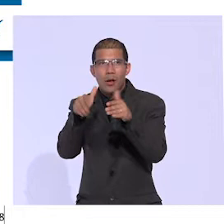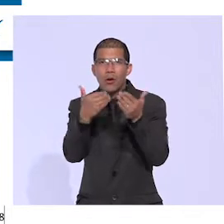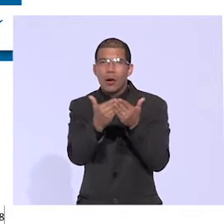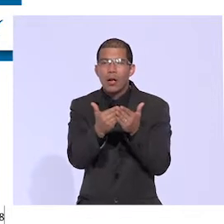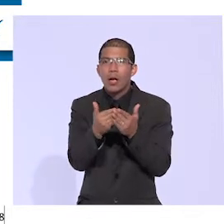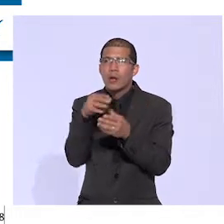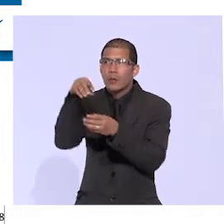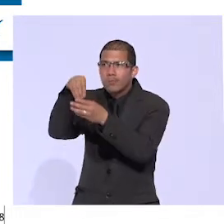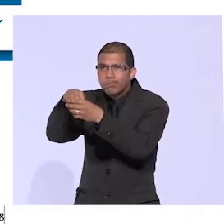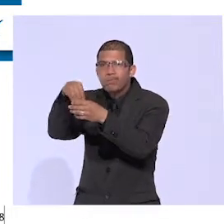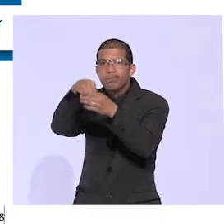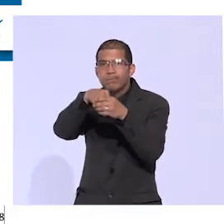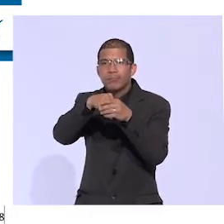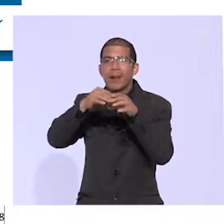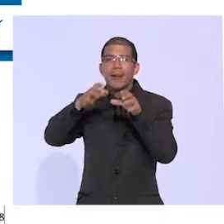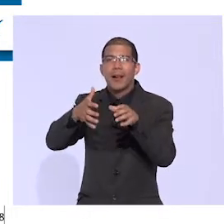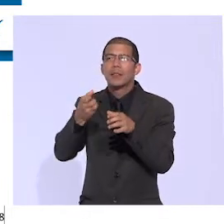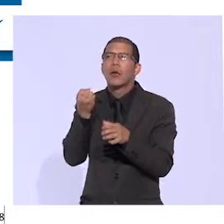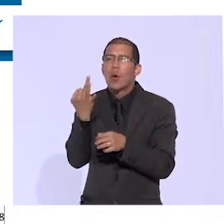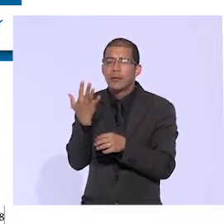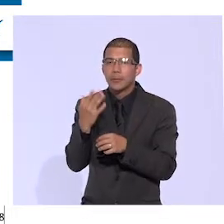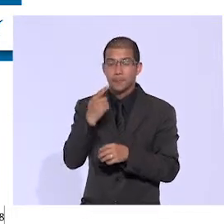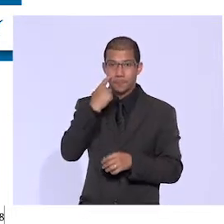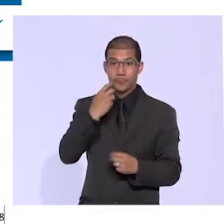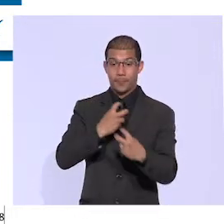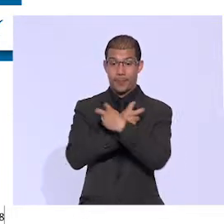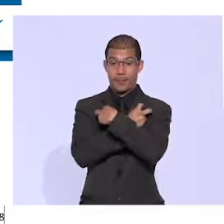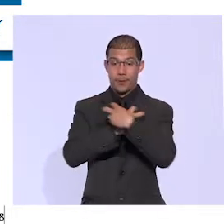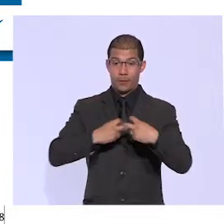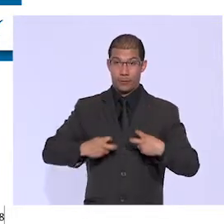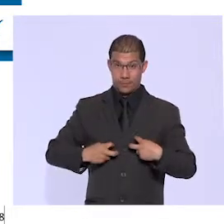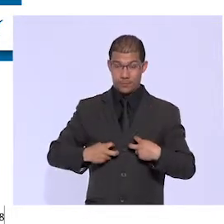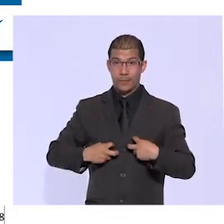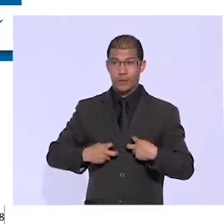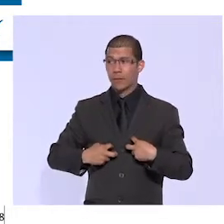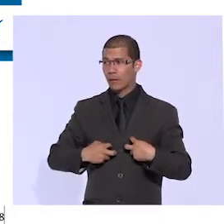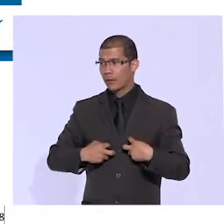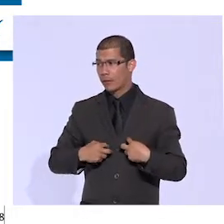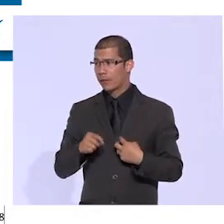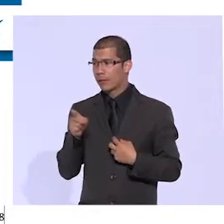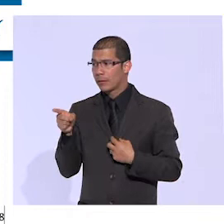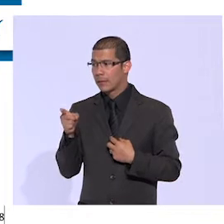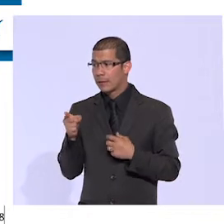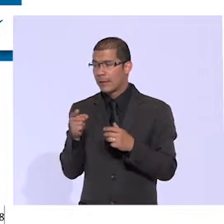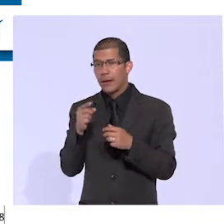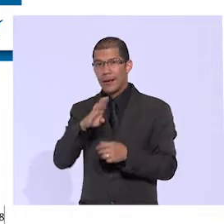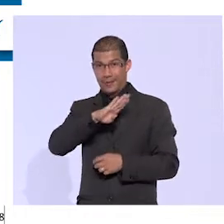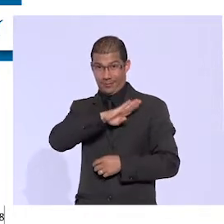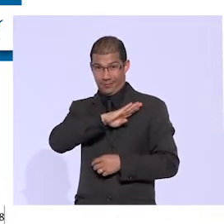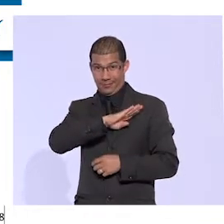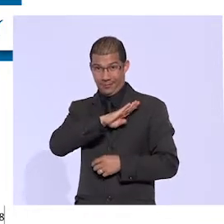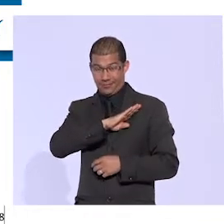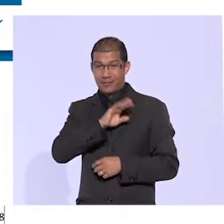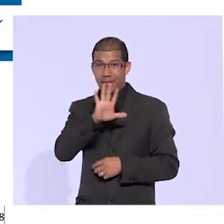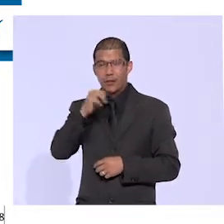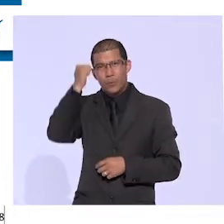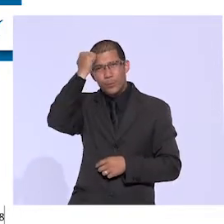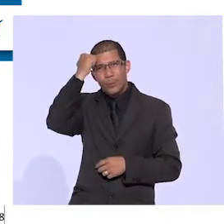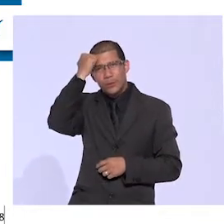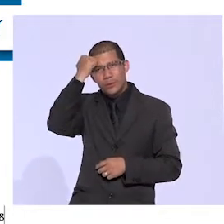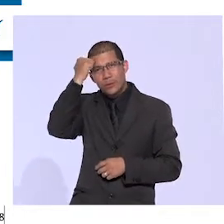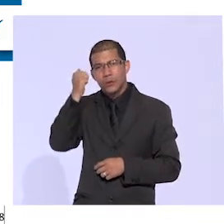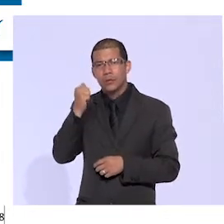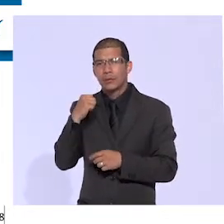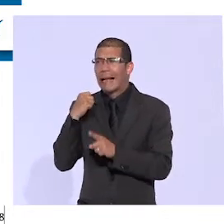profesor. Fijaos que Portugal, en media, los profesores y profesoras de Portugal han dado clase en